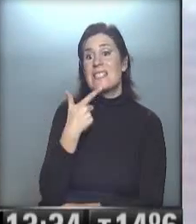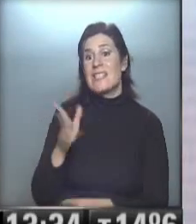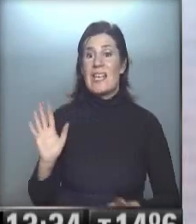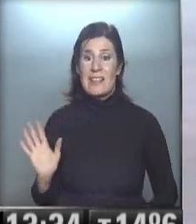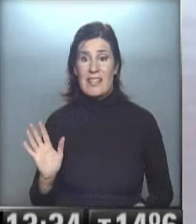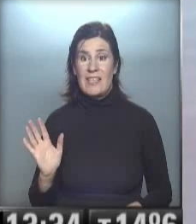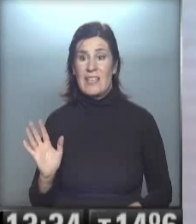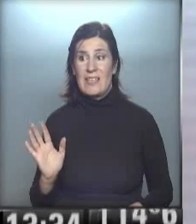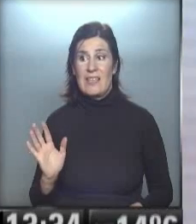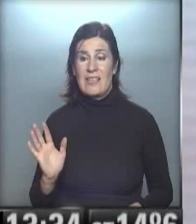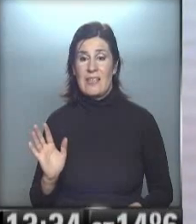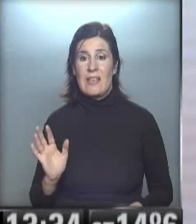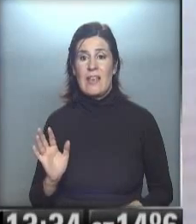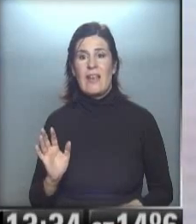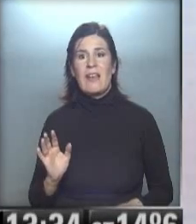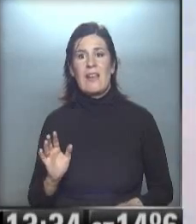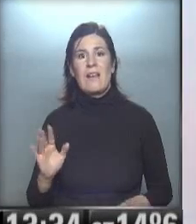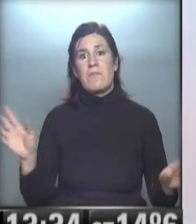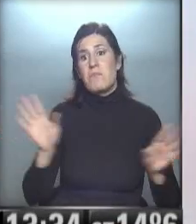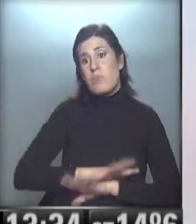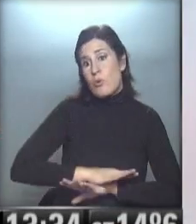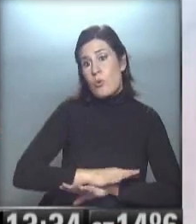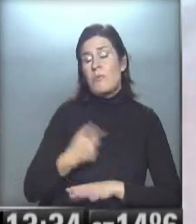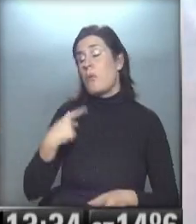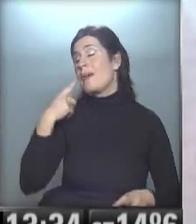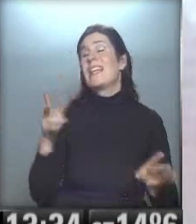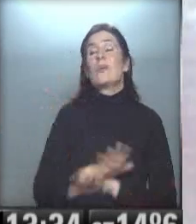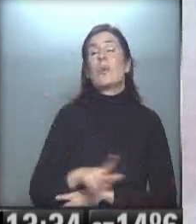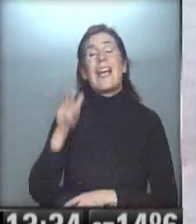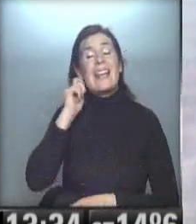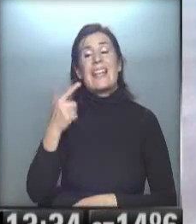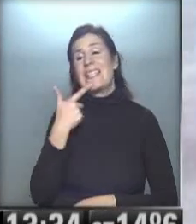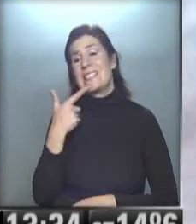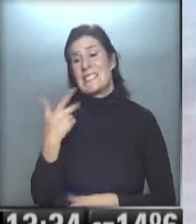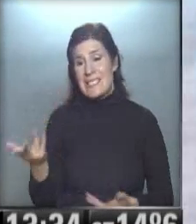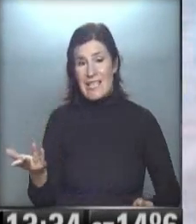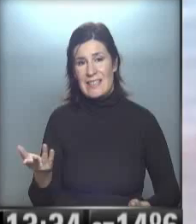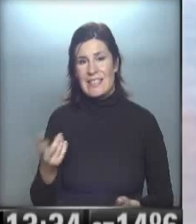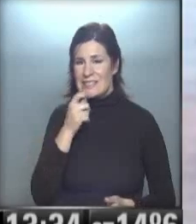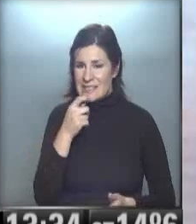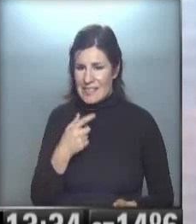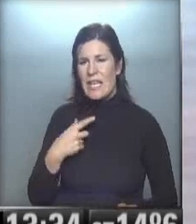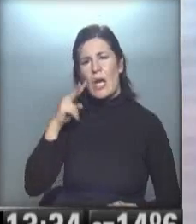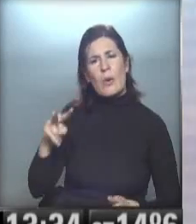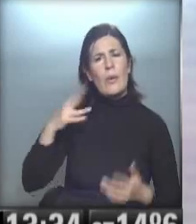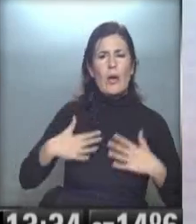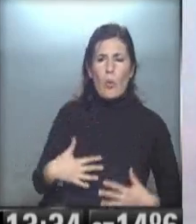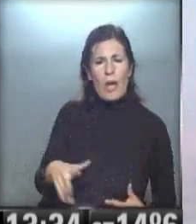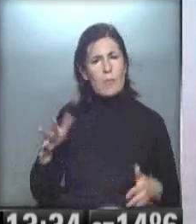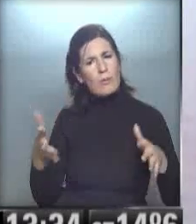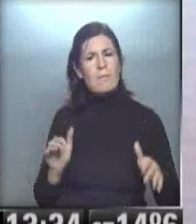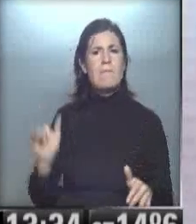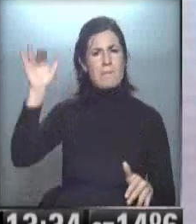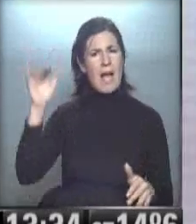y jugarse al error de hecho, esta figura que explicamos ayer, por la cual si la chica tiene un cuerpo